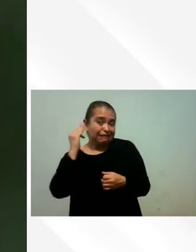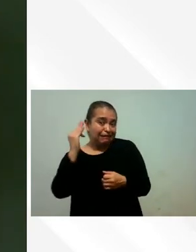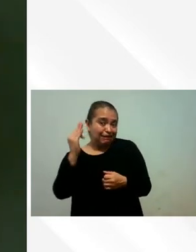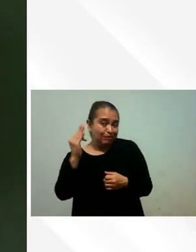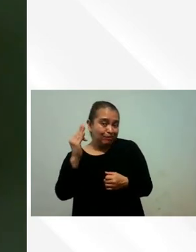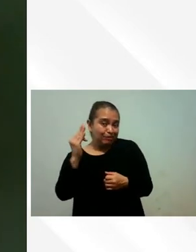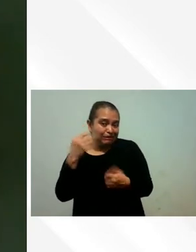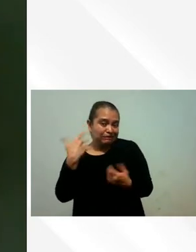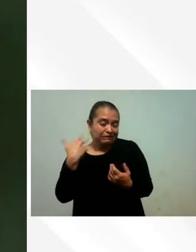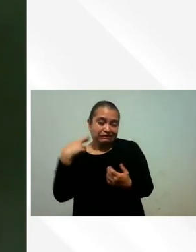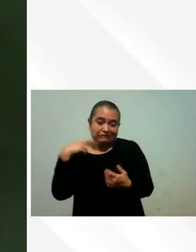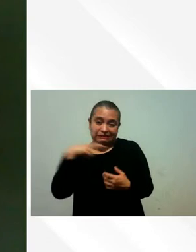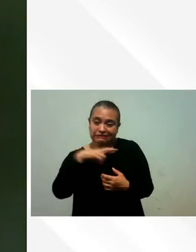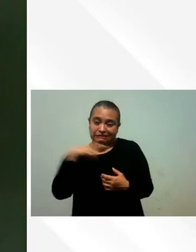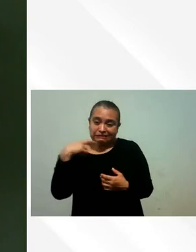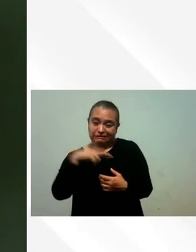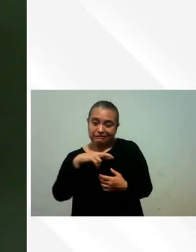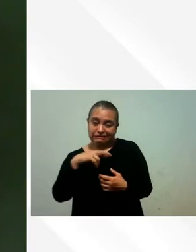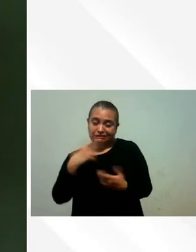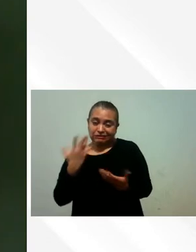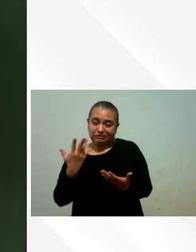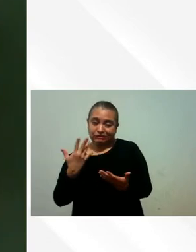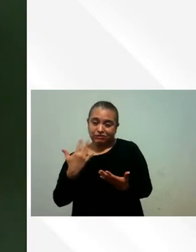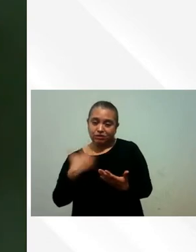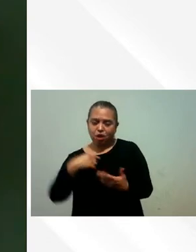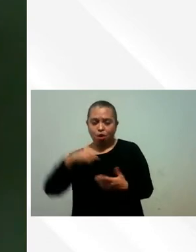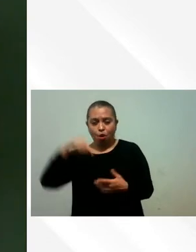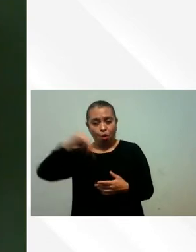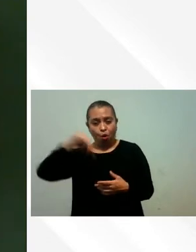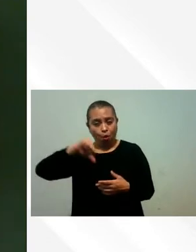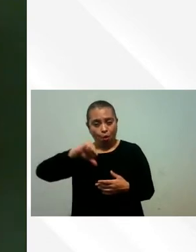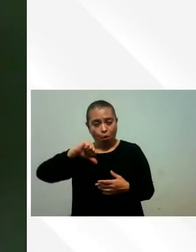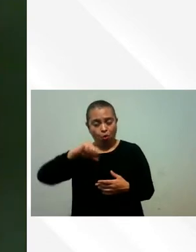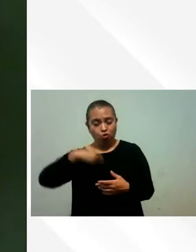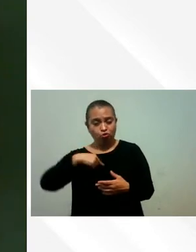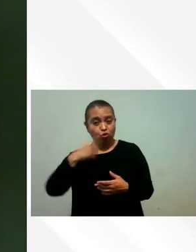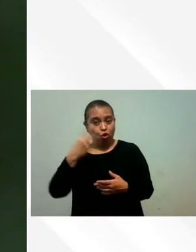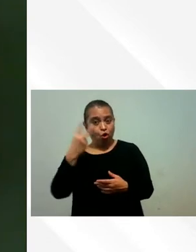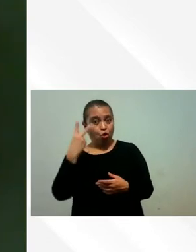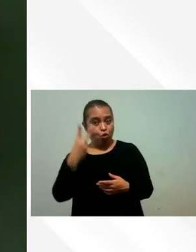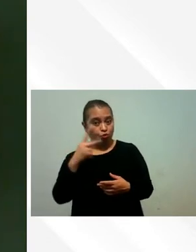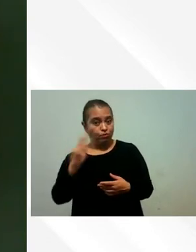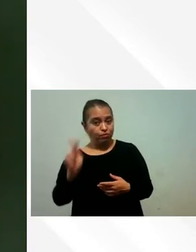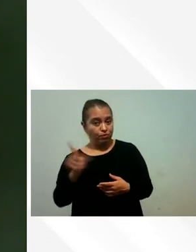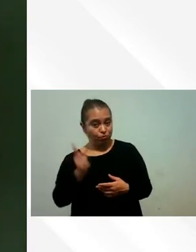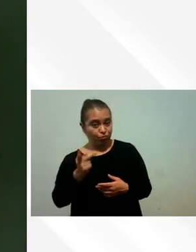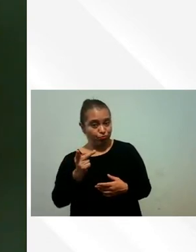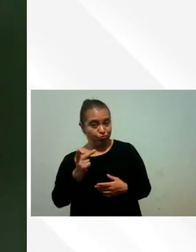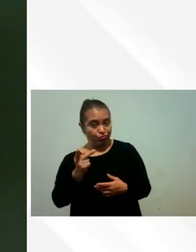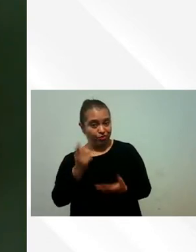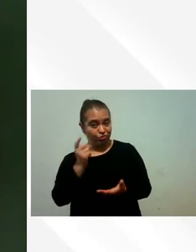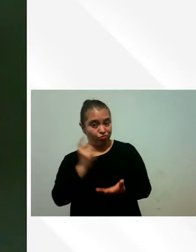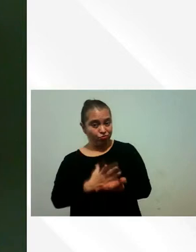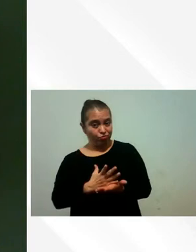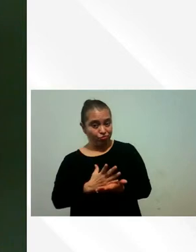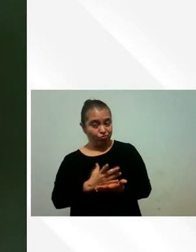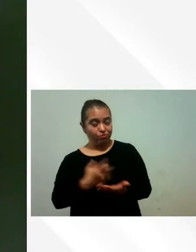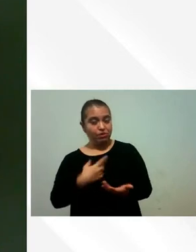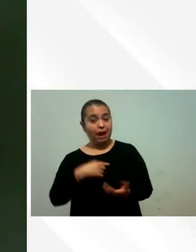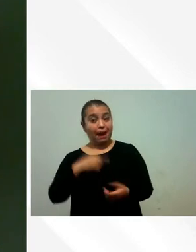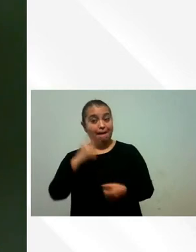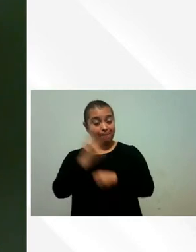se ha ido muy rápido y solamente en esta ocasión vamos a tener dos preguntas. Y la primera va dirigida